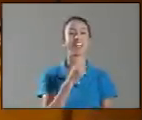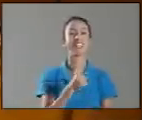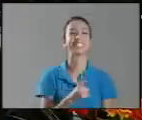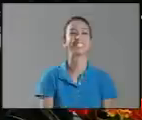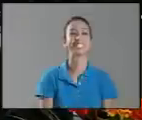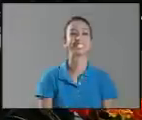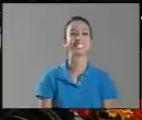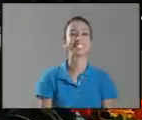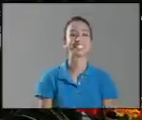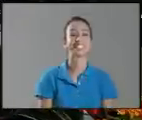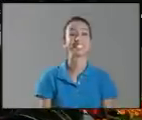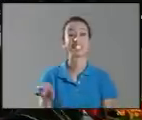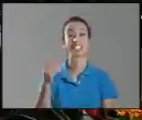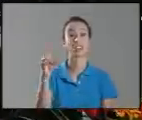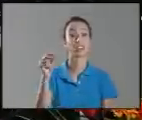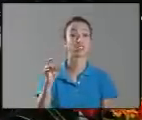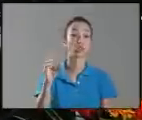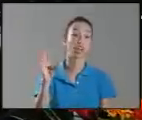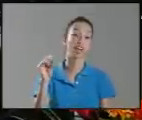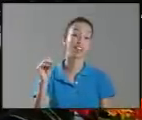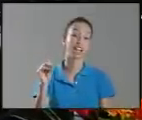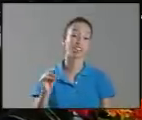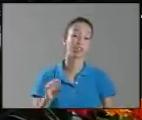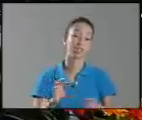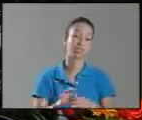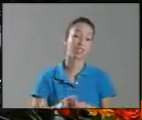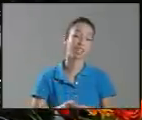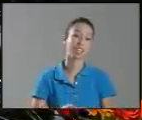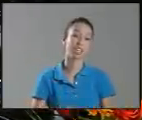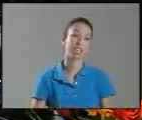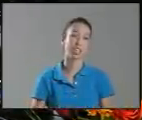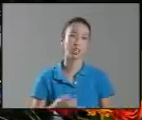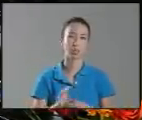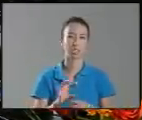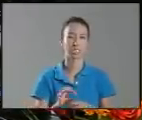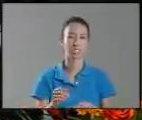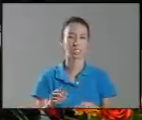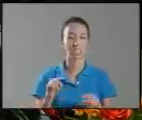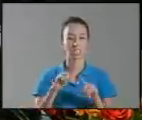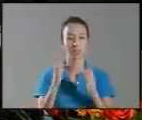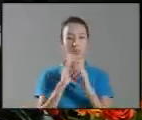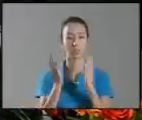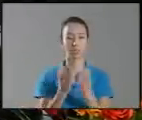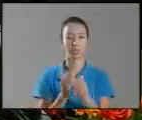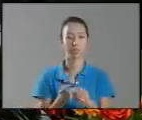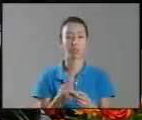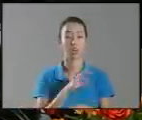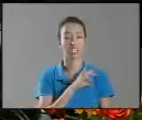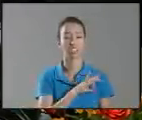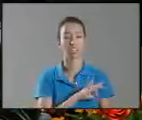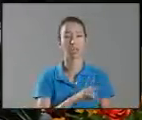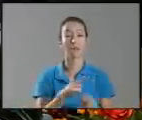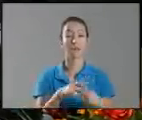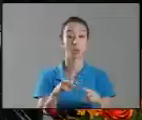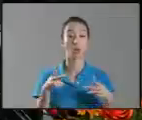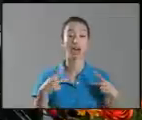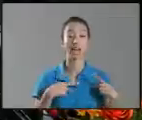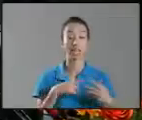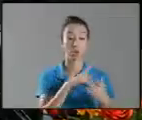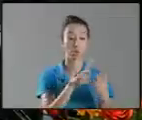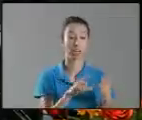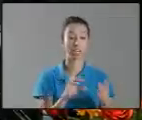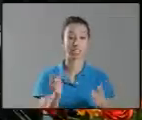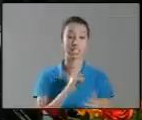Hasta se me olvidó lo que me hiciste que me olvidara. No, lo que le iba a decir es que no estoy hablando política,